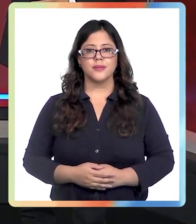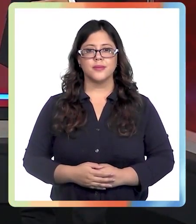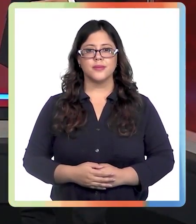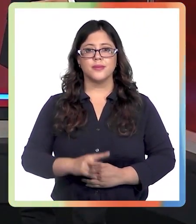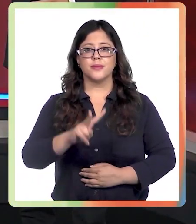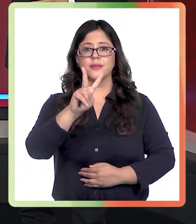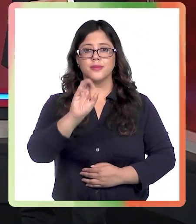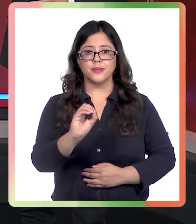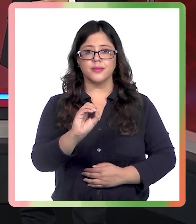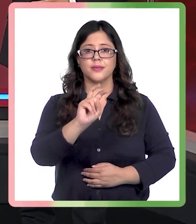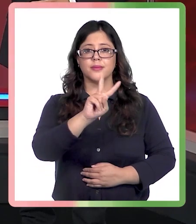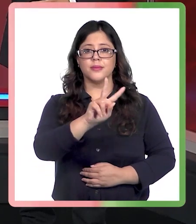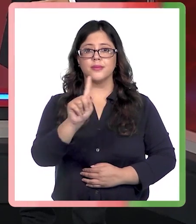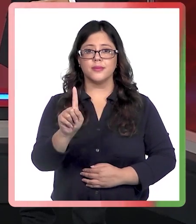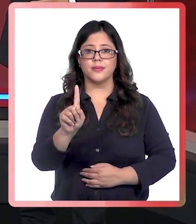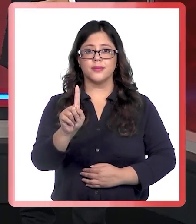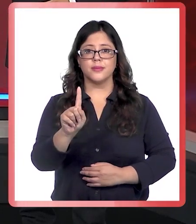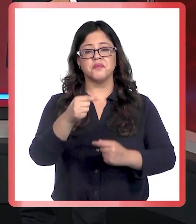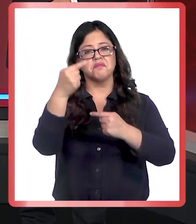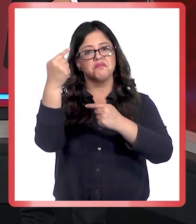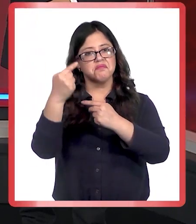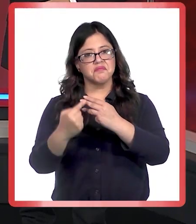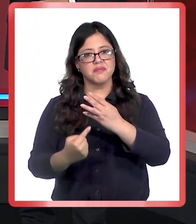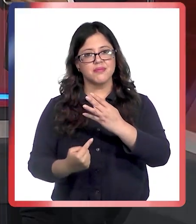20, 21, etc.